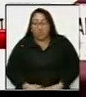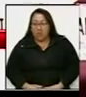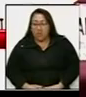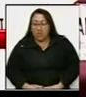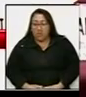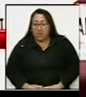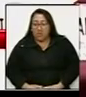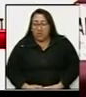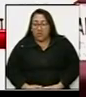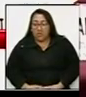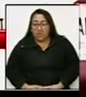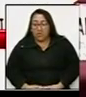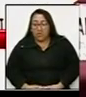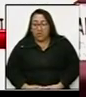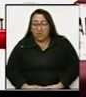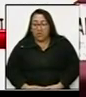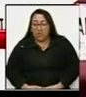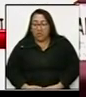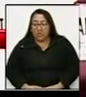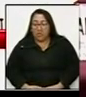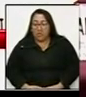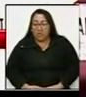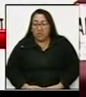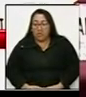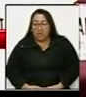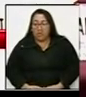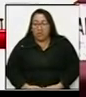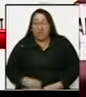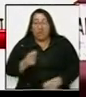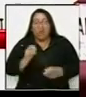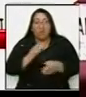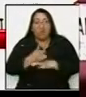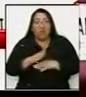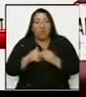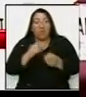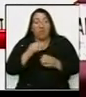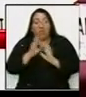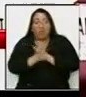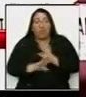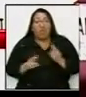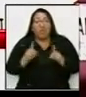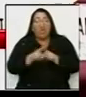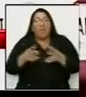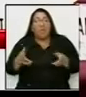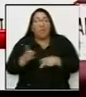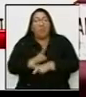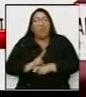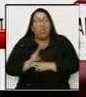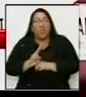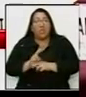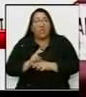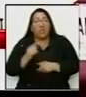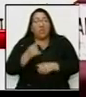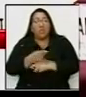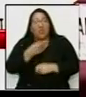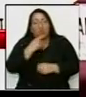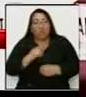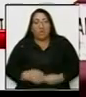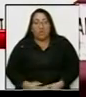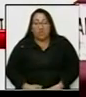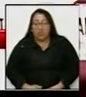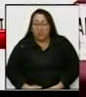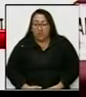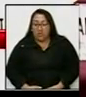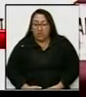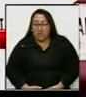las personas sometidas a medidas de protección por violencia también contra la mujer y violencia